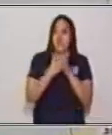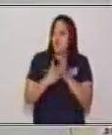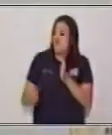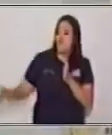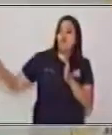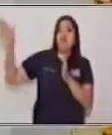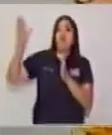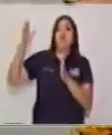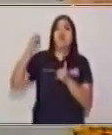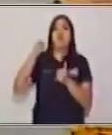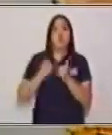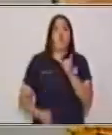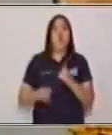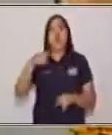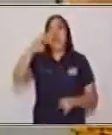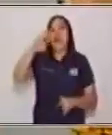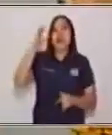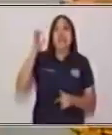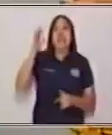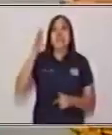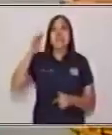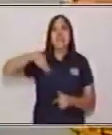término.